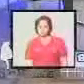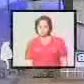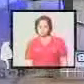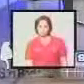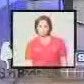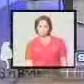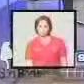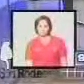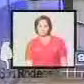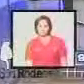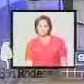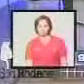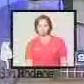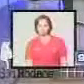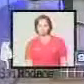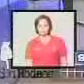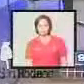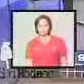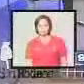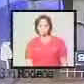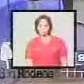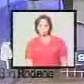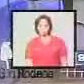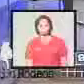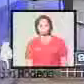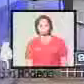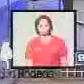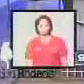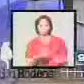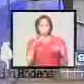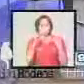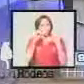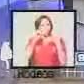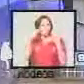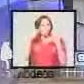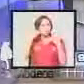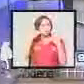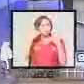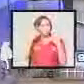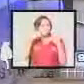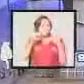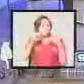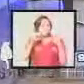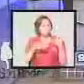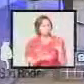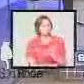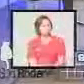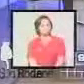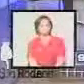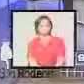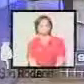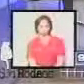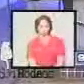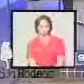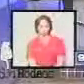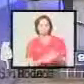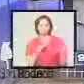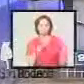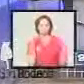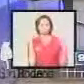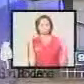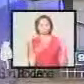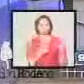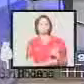Buenas noches. Sí, Don Olger, le escuchamos. Sí, buenas. ¿Aló, buenas? Sí, buenas, don